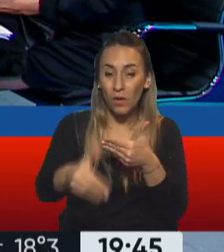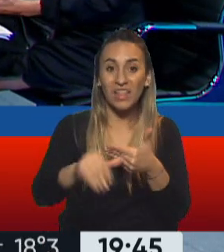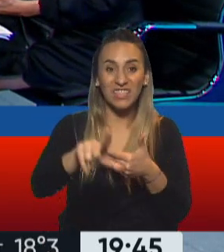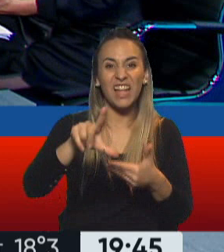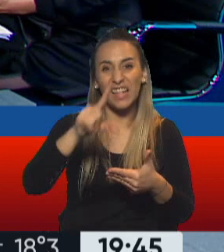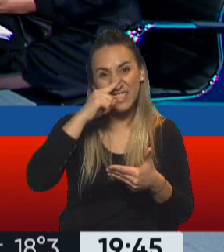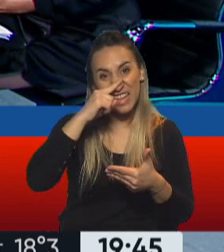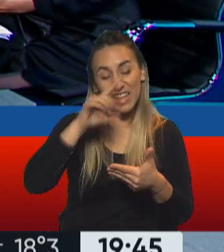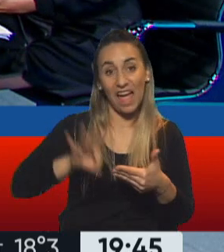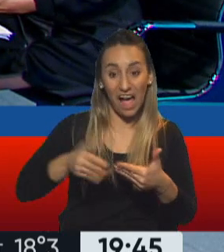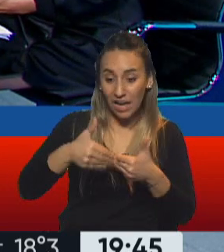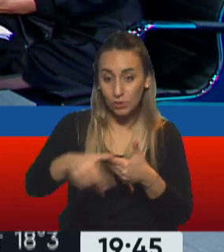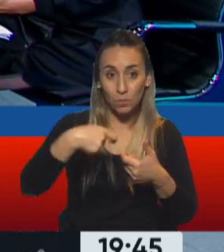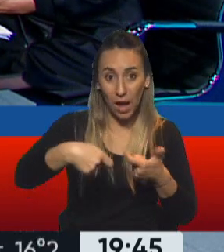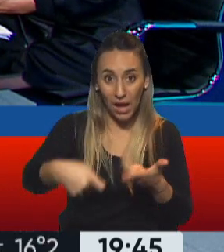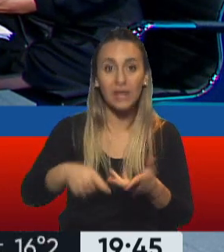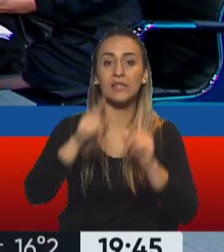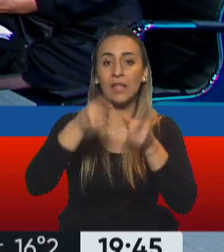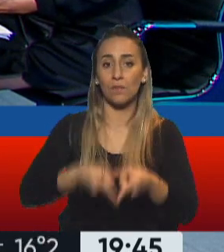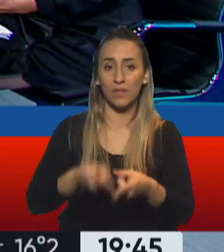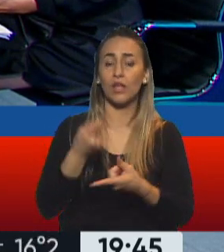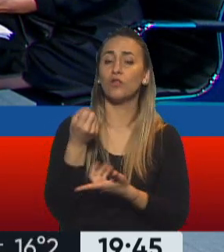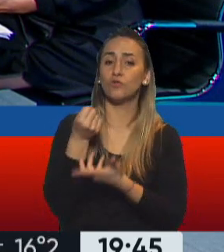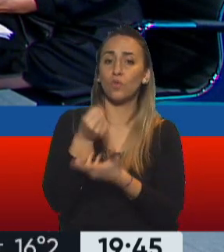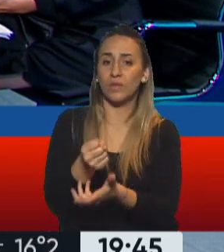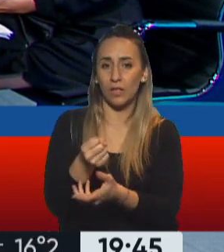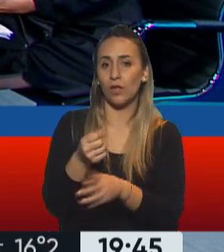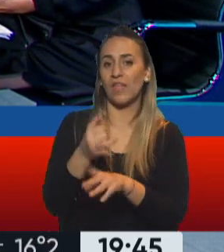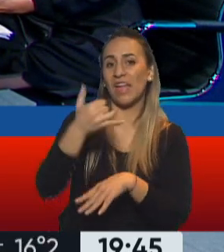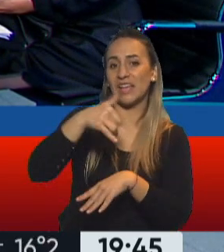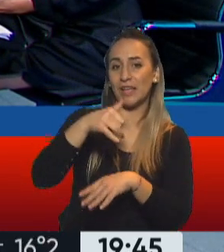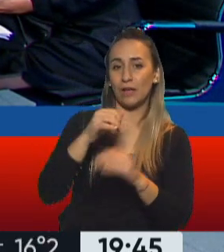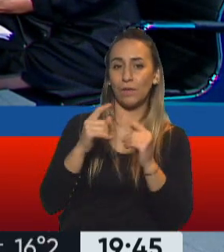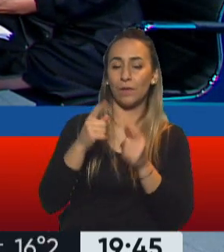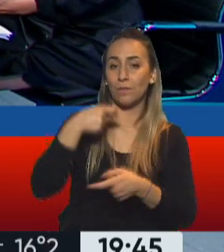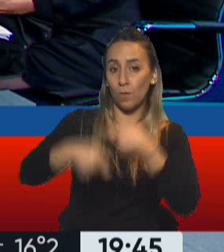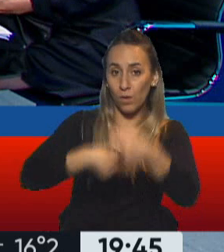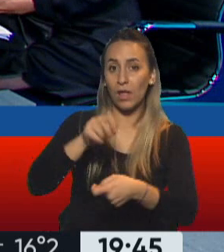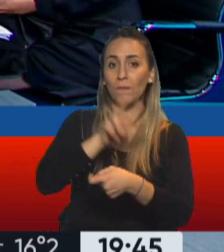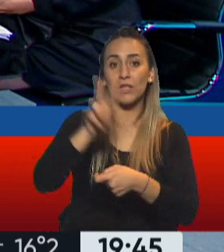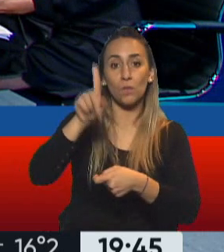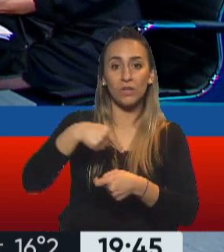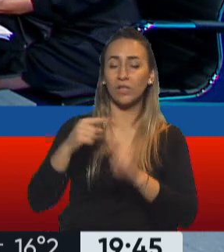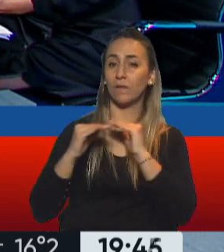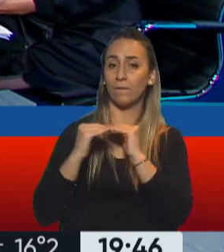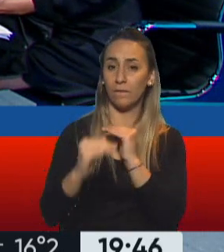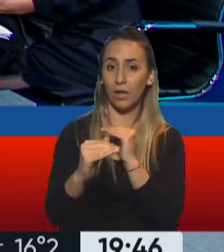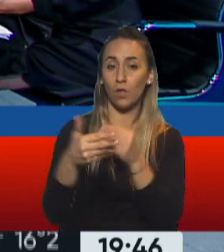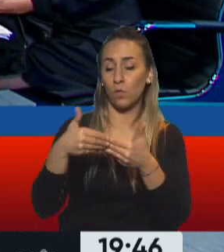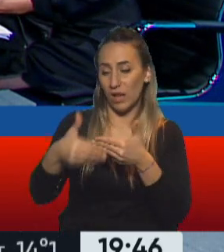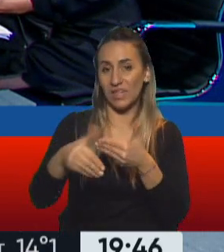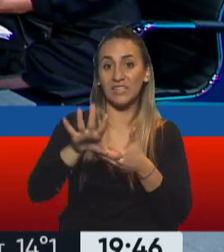tasa una tasa subsidiada al 22 con una tasa al 22 fija tasa fija durante los primeros